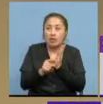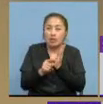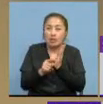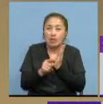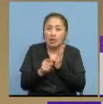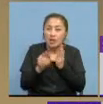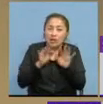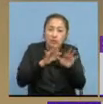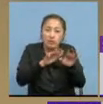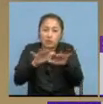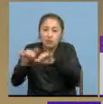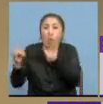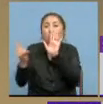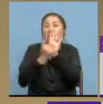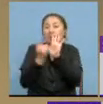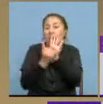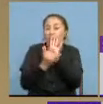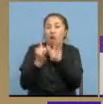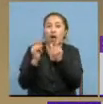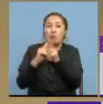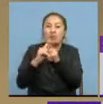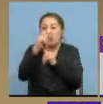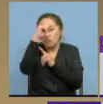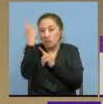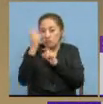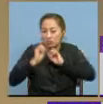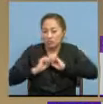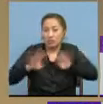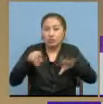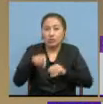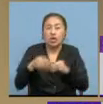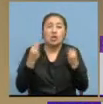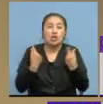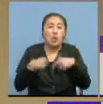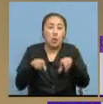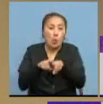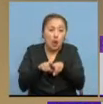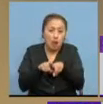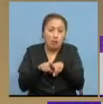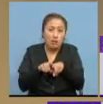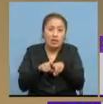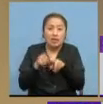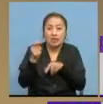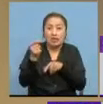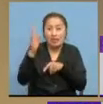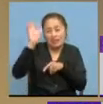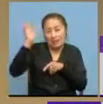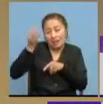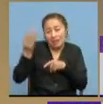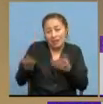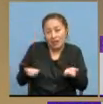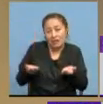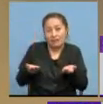circulando, incluso por las redes de WhatsApp y también a nivel nacional. De todas maneras, prácticamente ya se sabía de